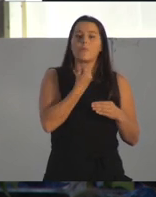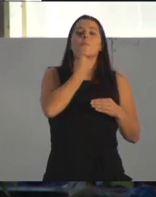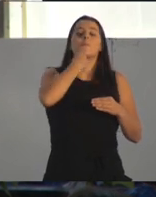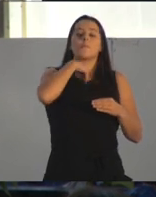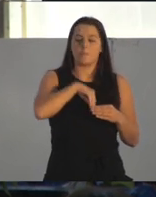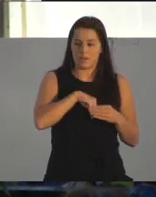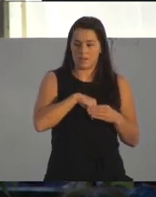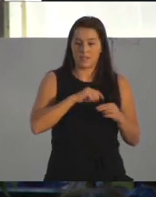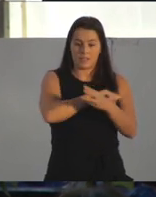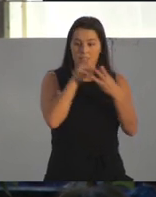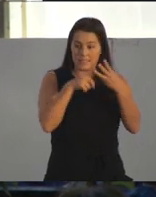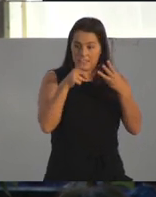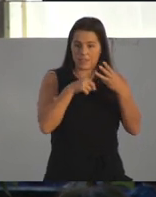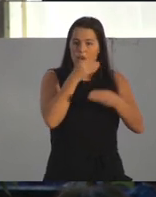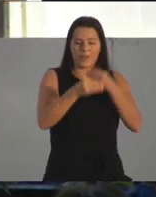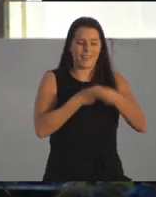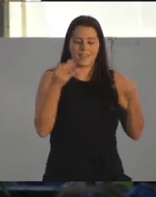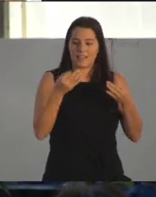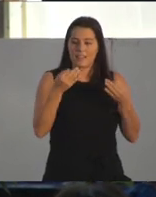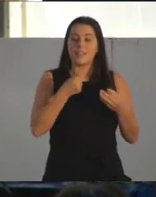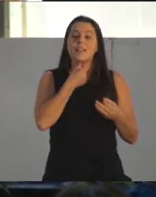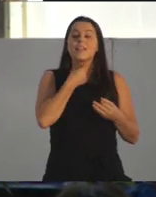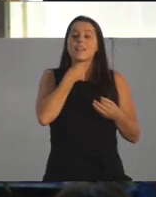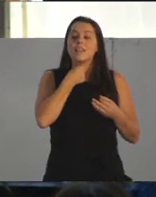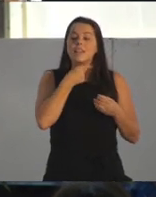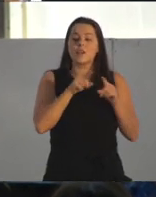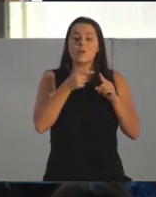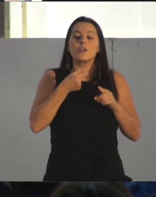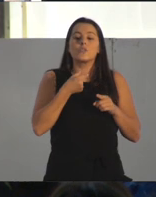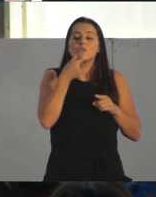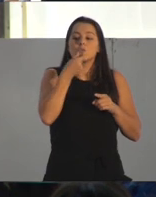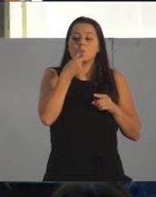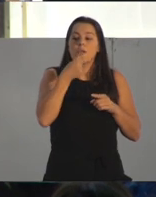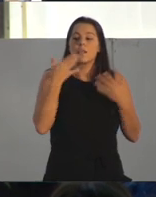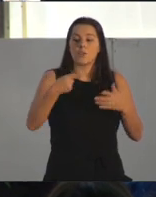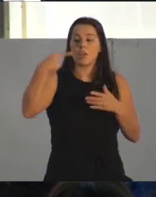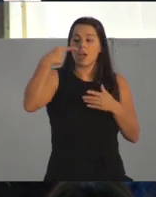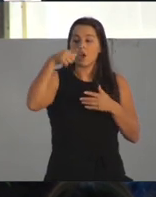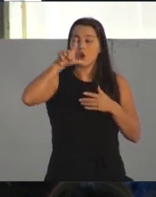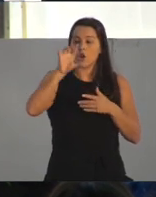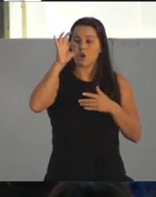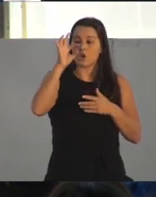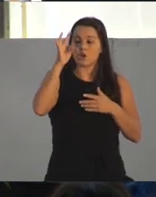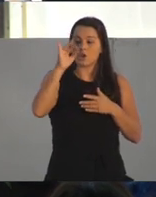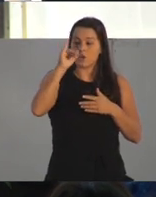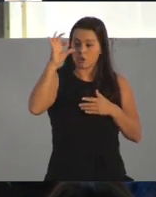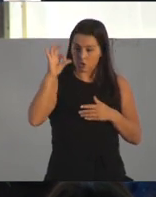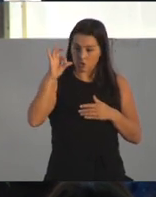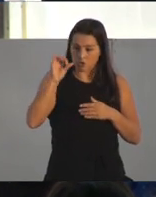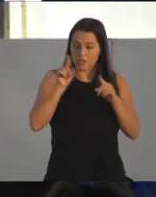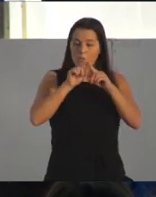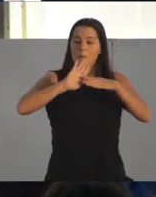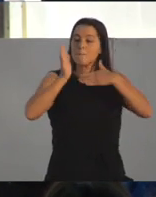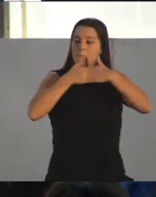Lo tercero que hace es la laringe asciende y la epiglotis, que es una tapadera, tapa la vía aérea y nos impide la salida.